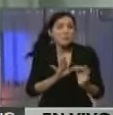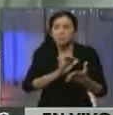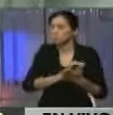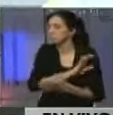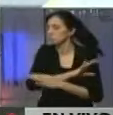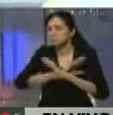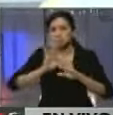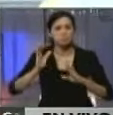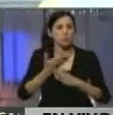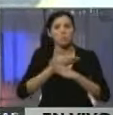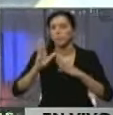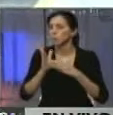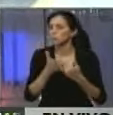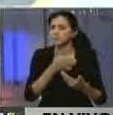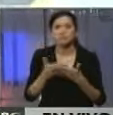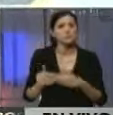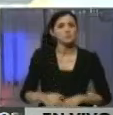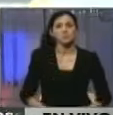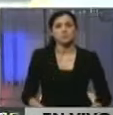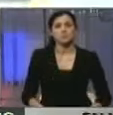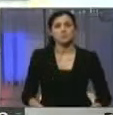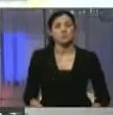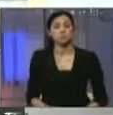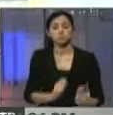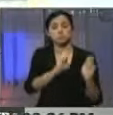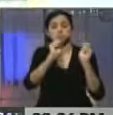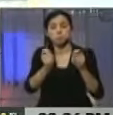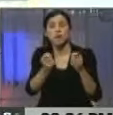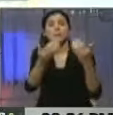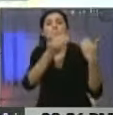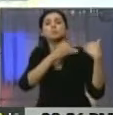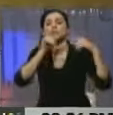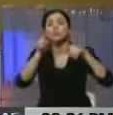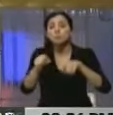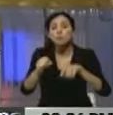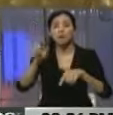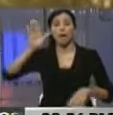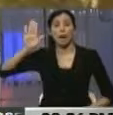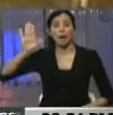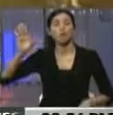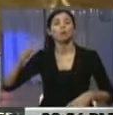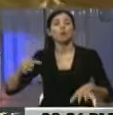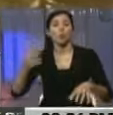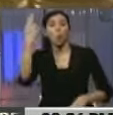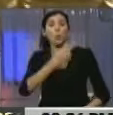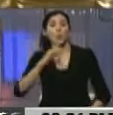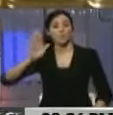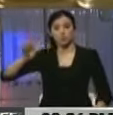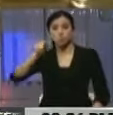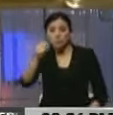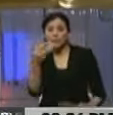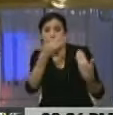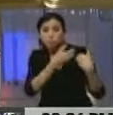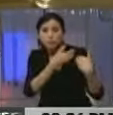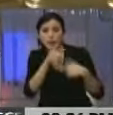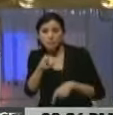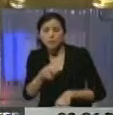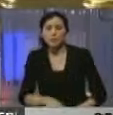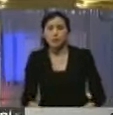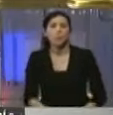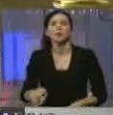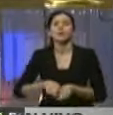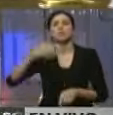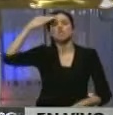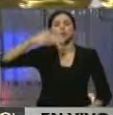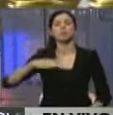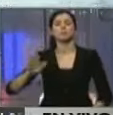¿no? Pues cuando uno le da la responsabilidad y juramenta a alguien, usted está al frente de esta planta, es como cuando juramenta un soldado